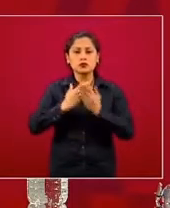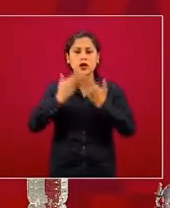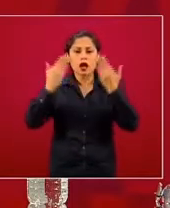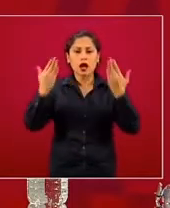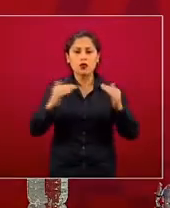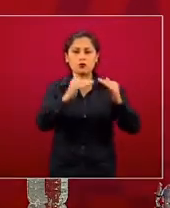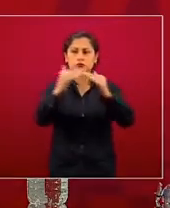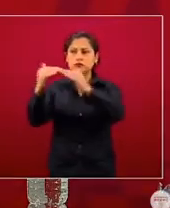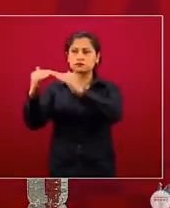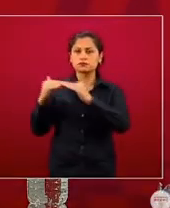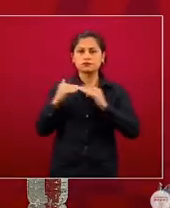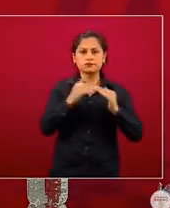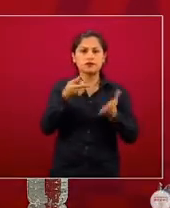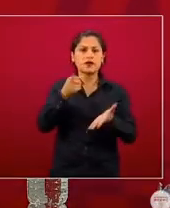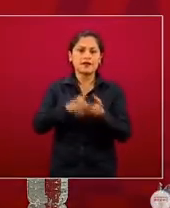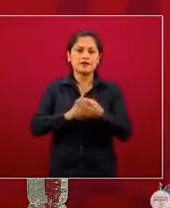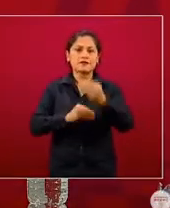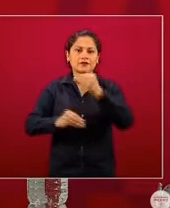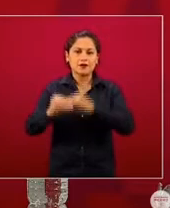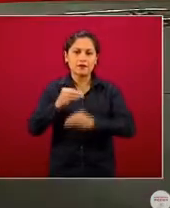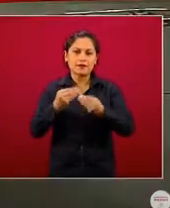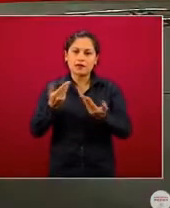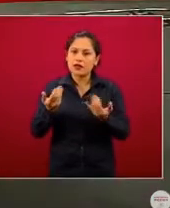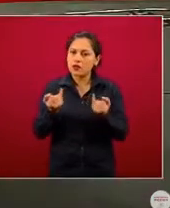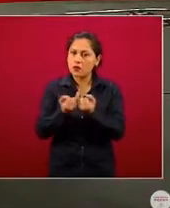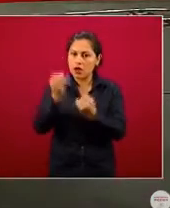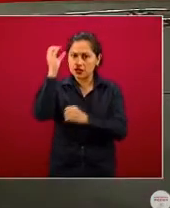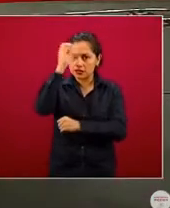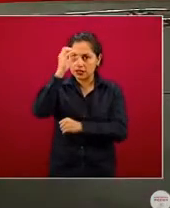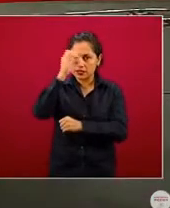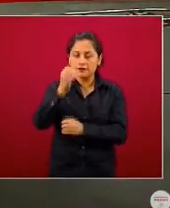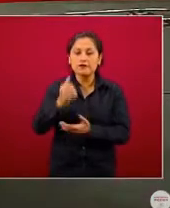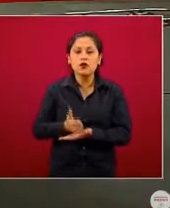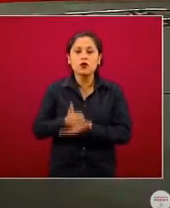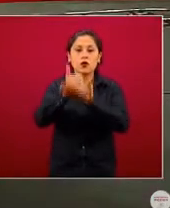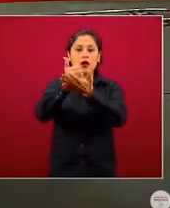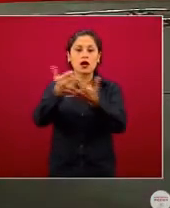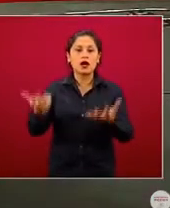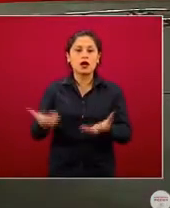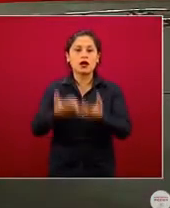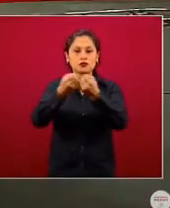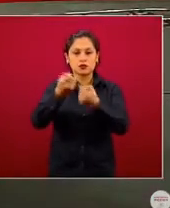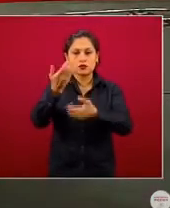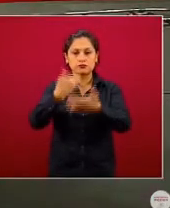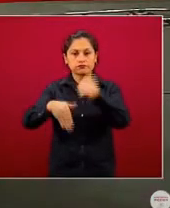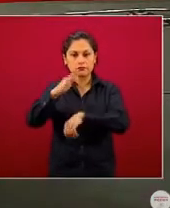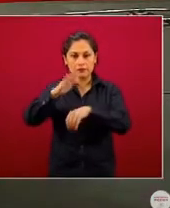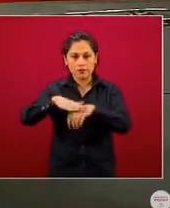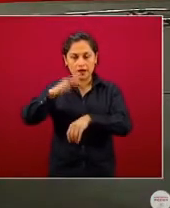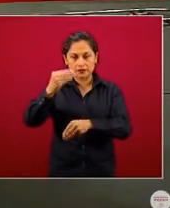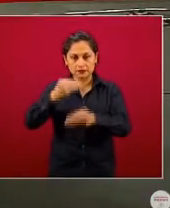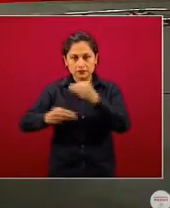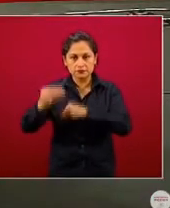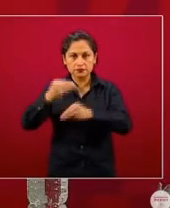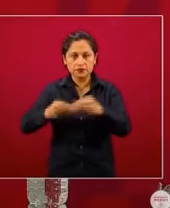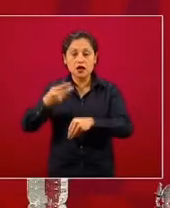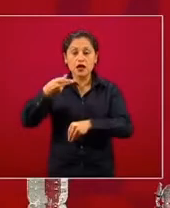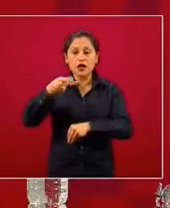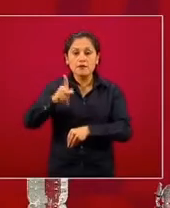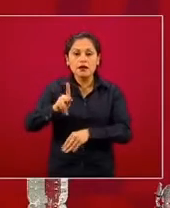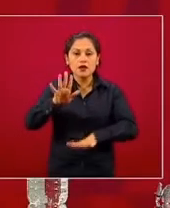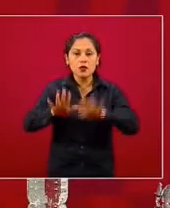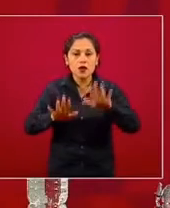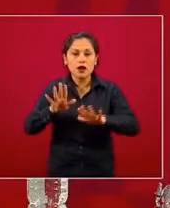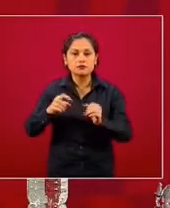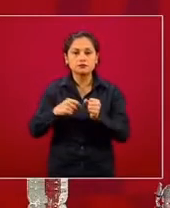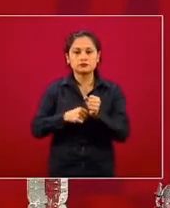debate, si Democracy no, no will sería involve la investigación científica. scientific and political El tema aquí conversation. es cuando lleva So pues sometimes I algún feel that otro when this is objetivo. mixed and has Entonces a ahí different cada